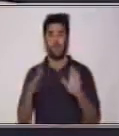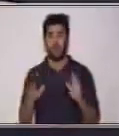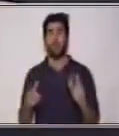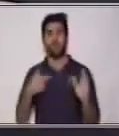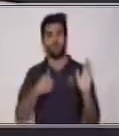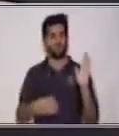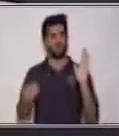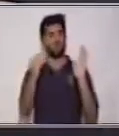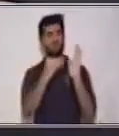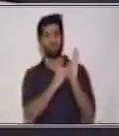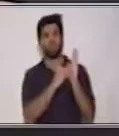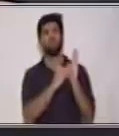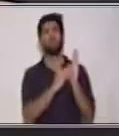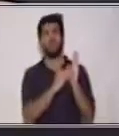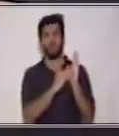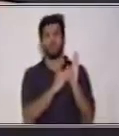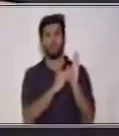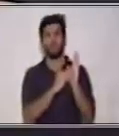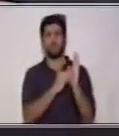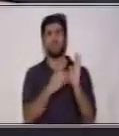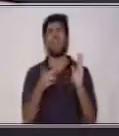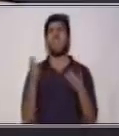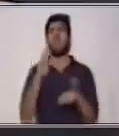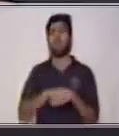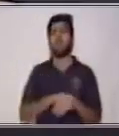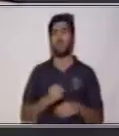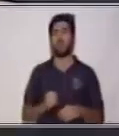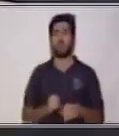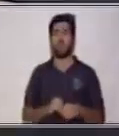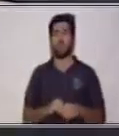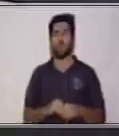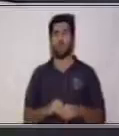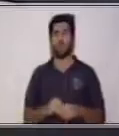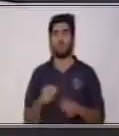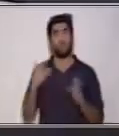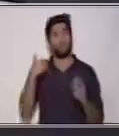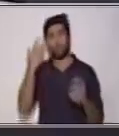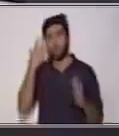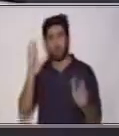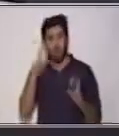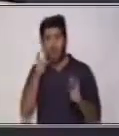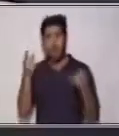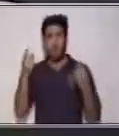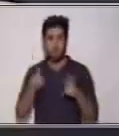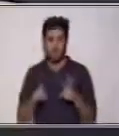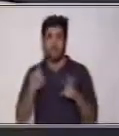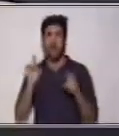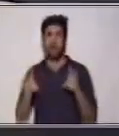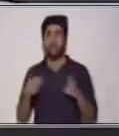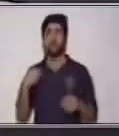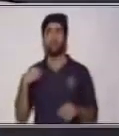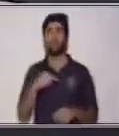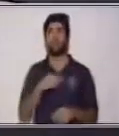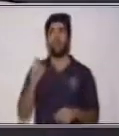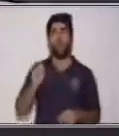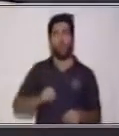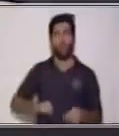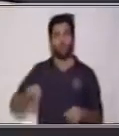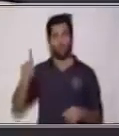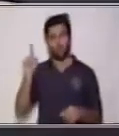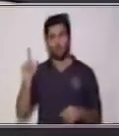a poner? Recordemos, no sé si alguna vez a ustedes les ha pasado, pero usualmente